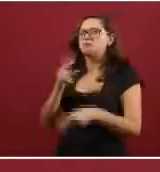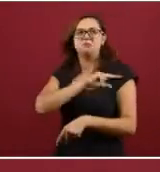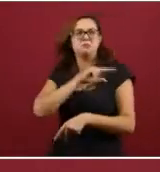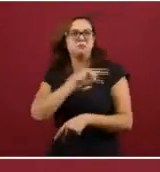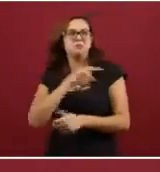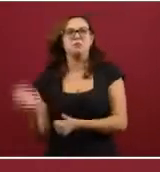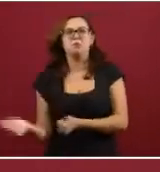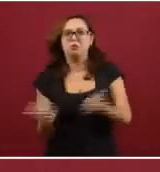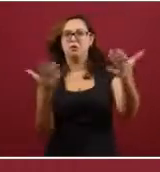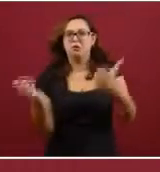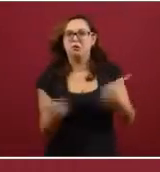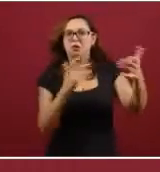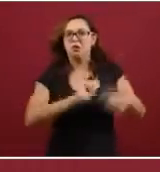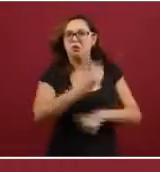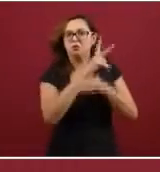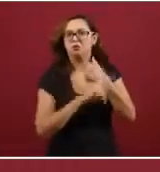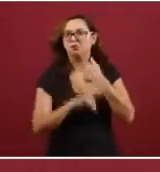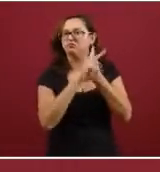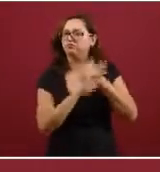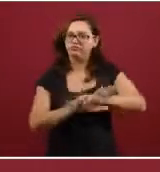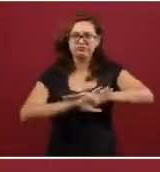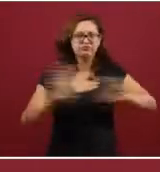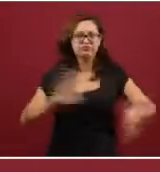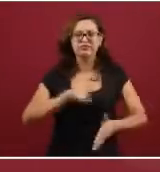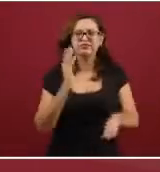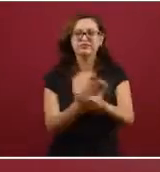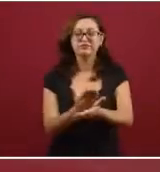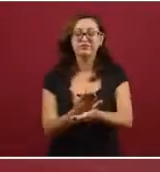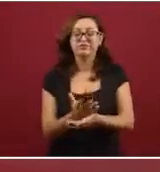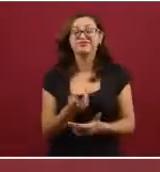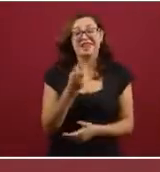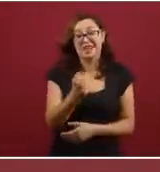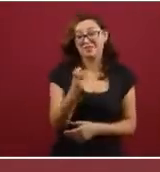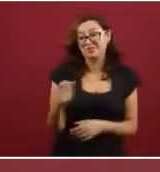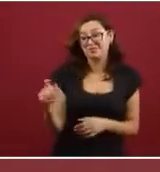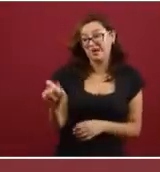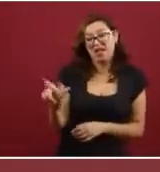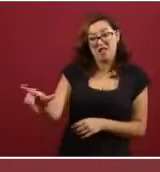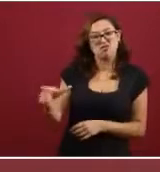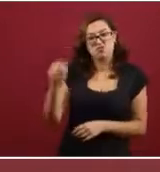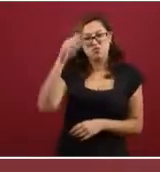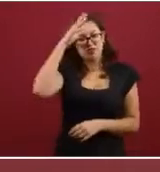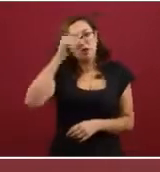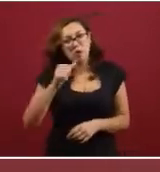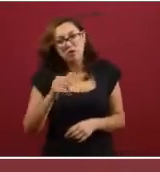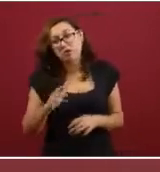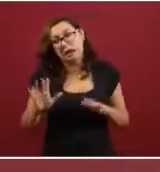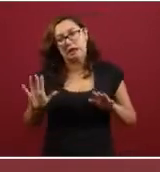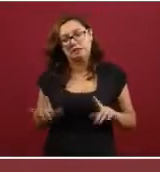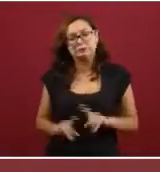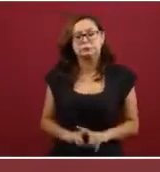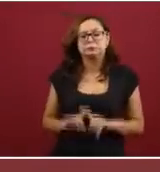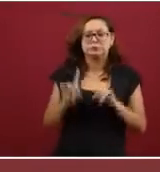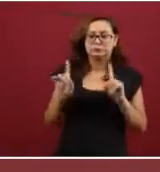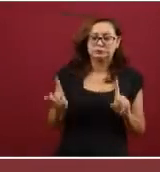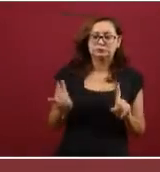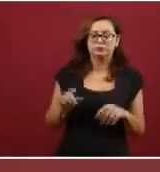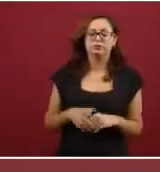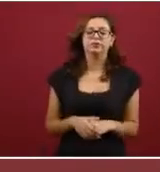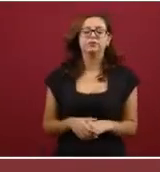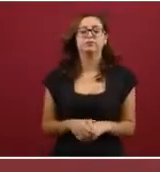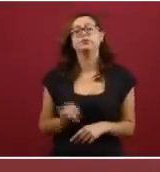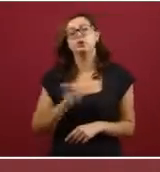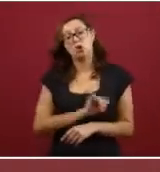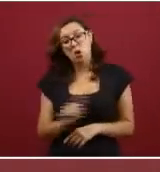otras cosas. Entonces, en eso había diferencias. Lo otro, También discrepancias en el